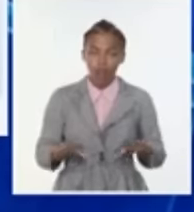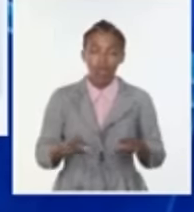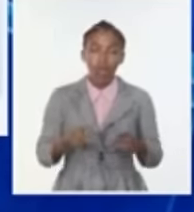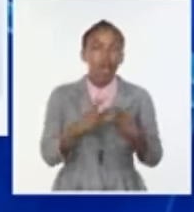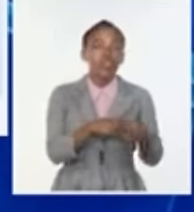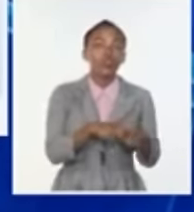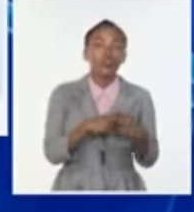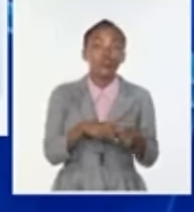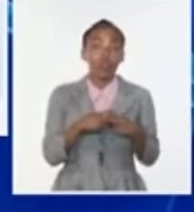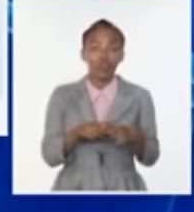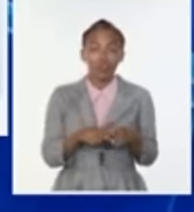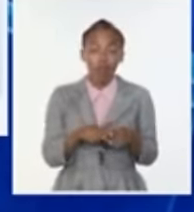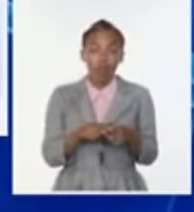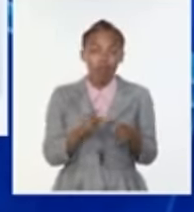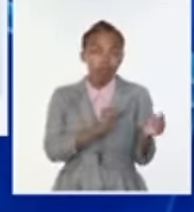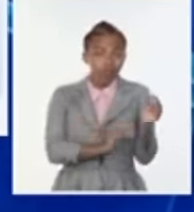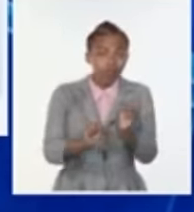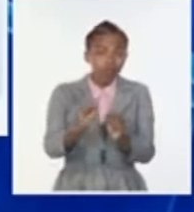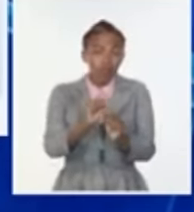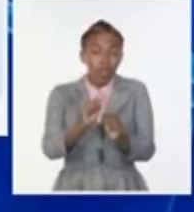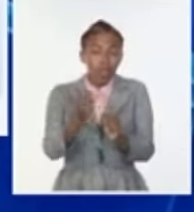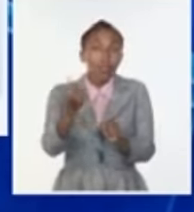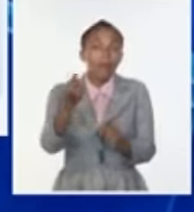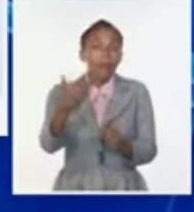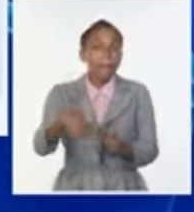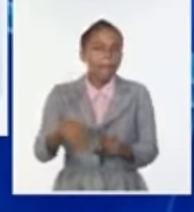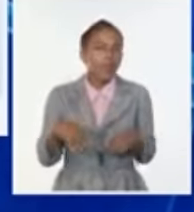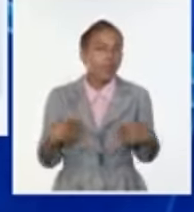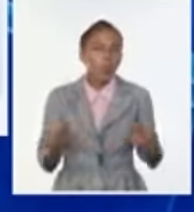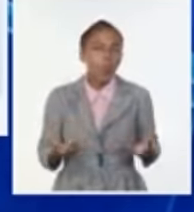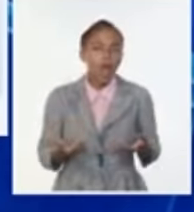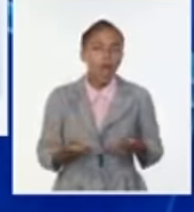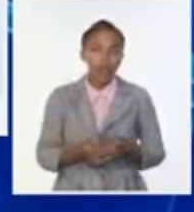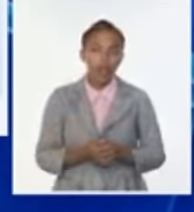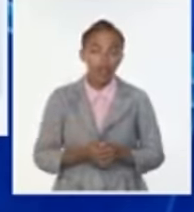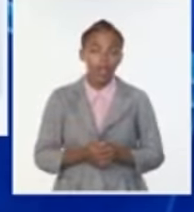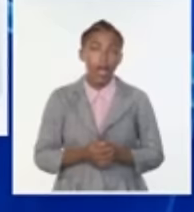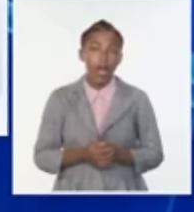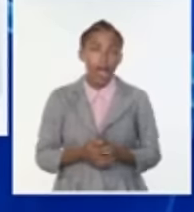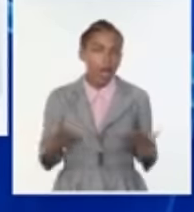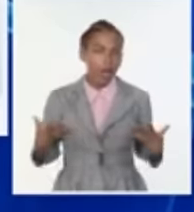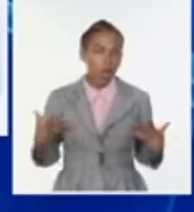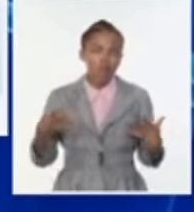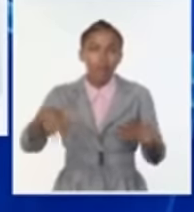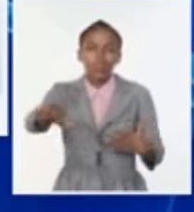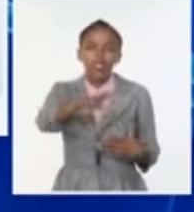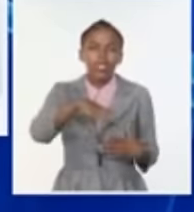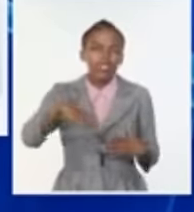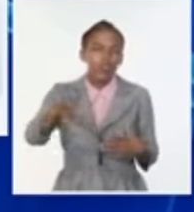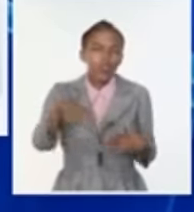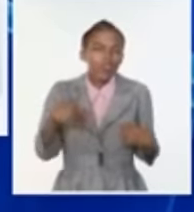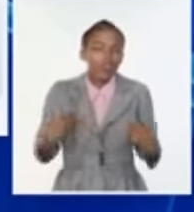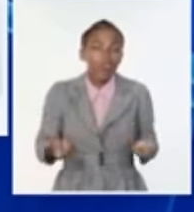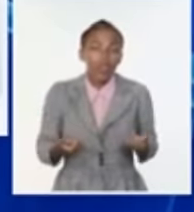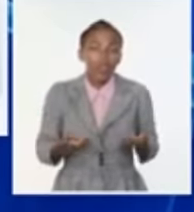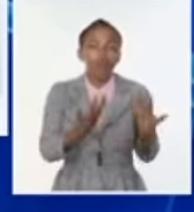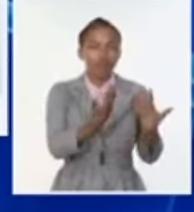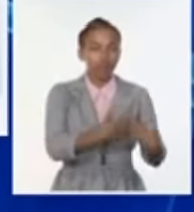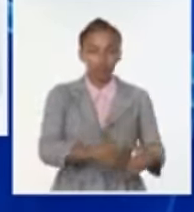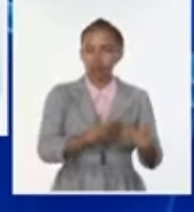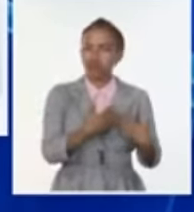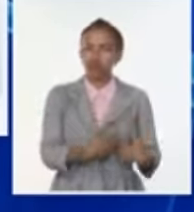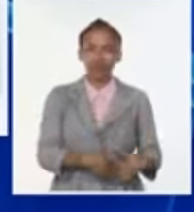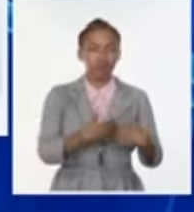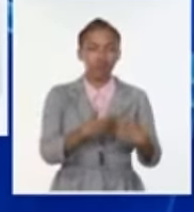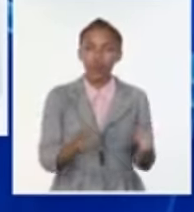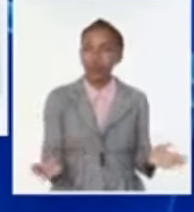definitiva al tema de los precios y para poder combatir esta inflación es producir más e